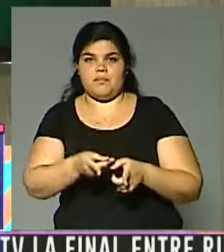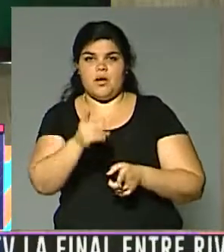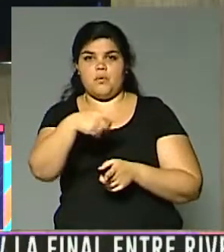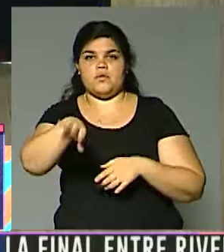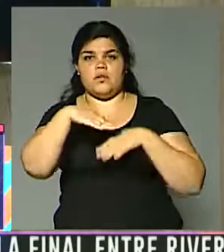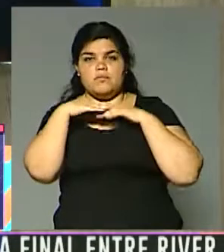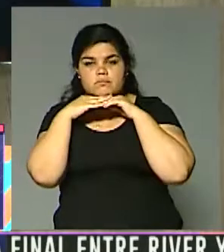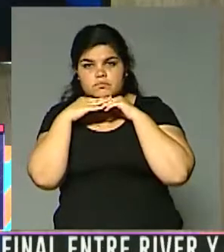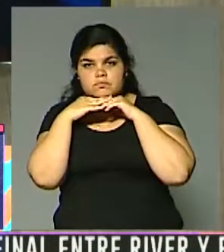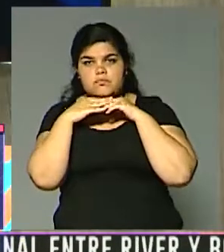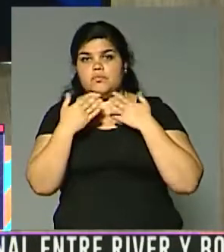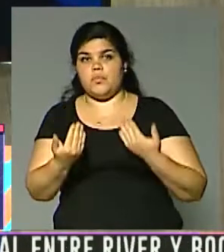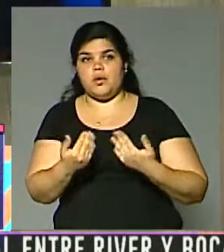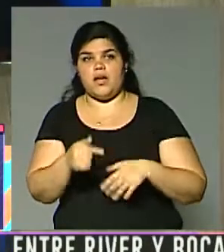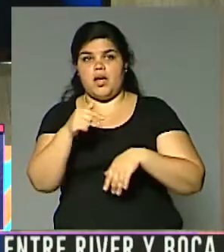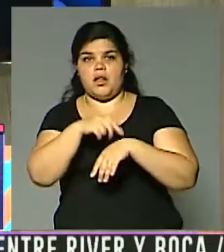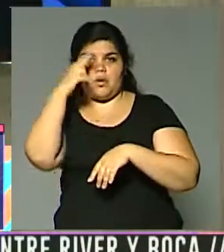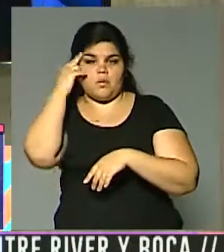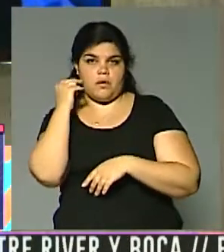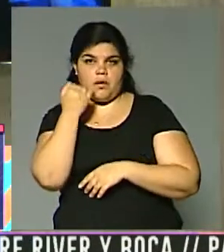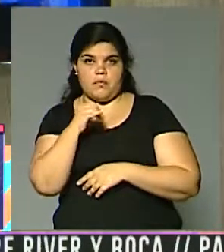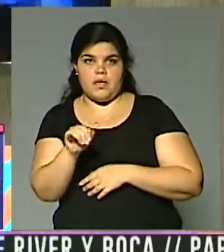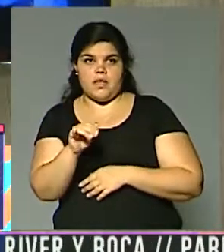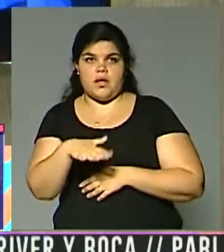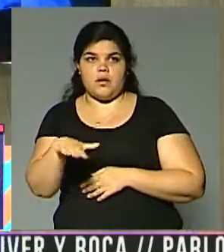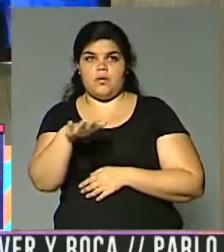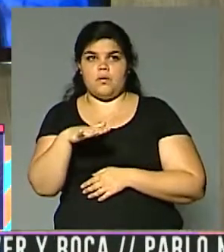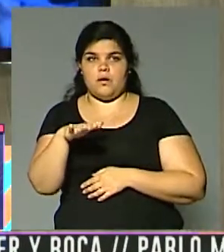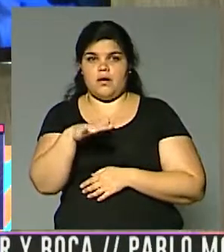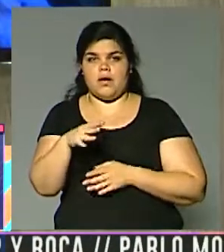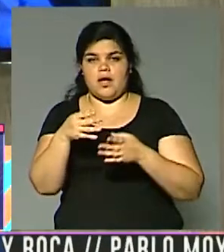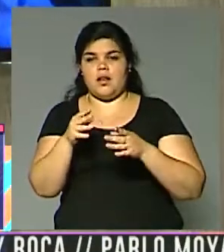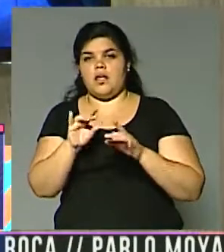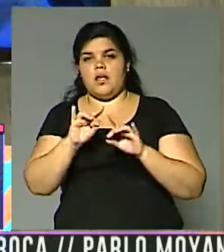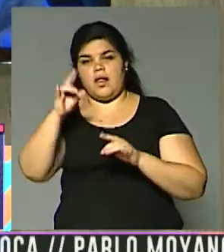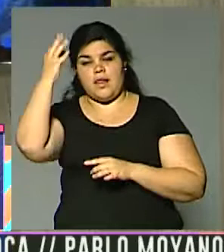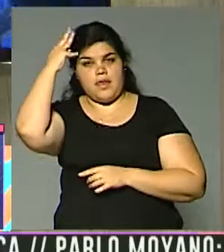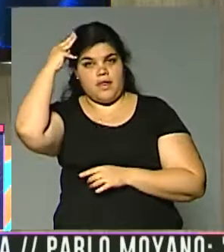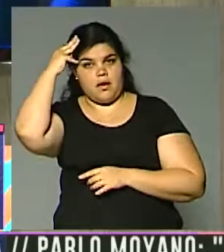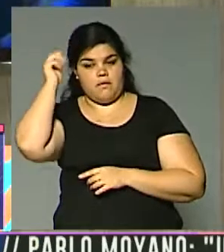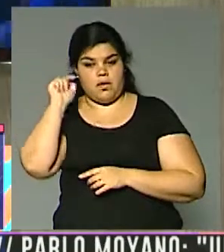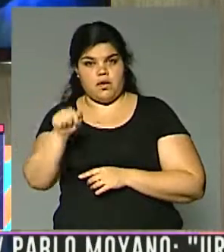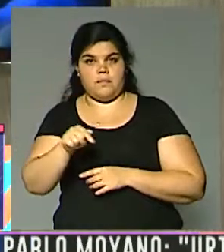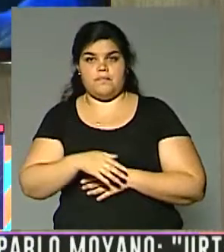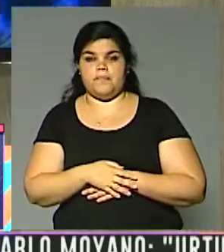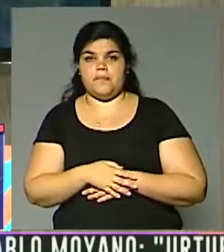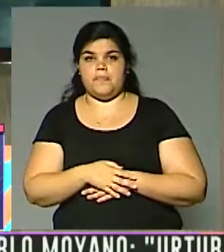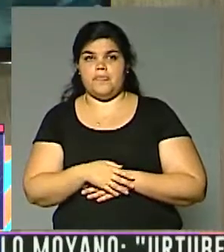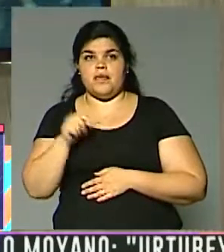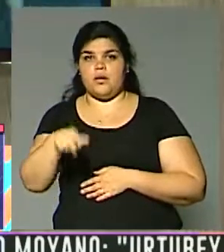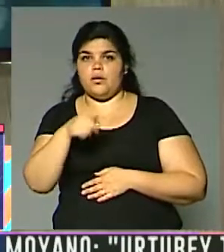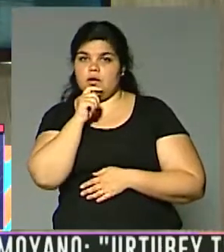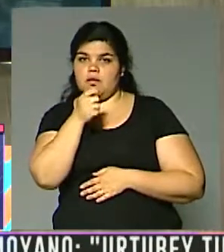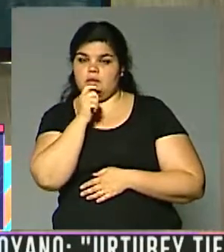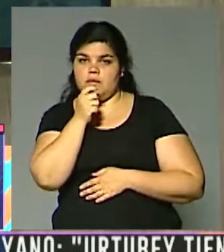si buscan ser a las 21 30 en la sala chalo tulián de la nave universitaria ahora vamos a presentarles la entrevista que le realizamos